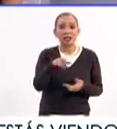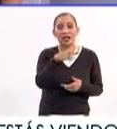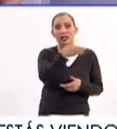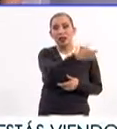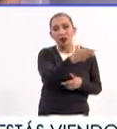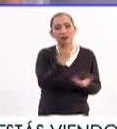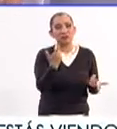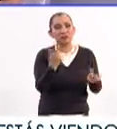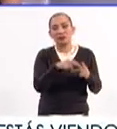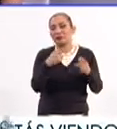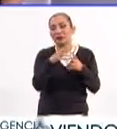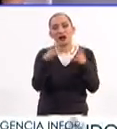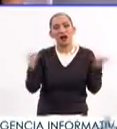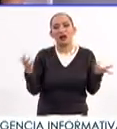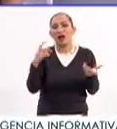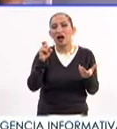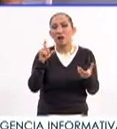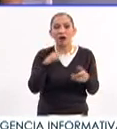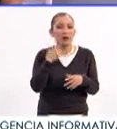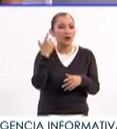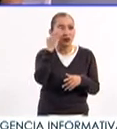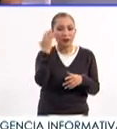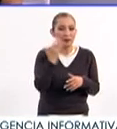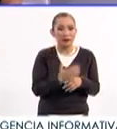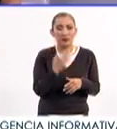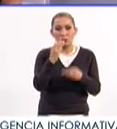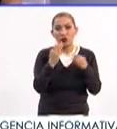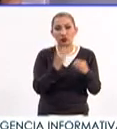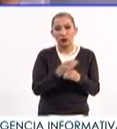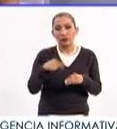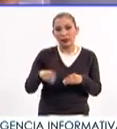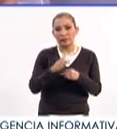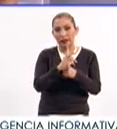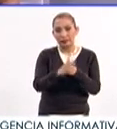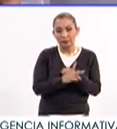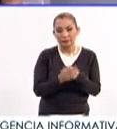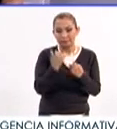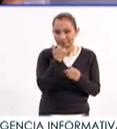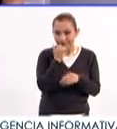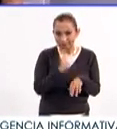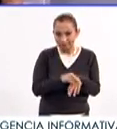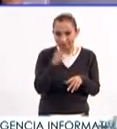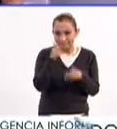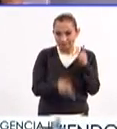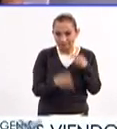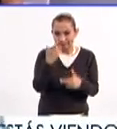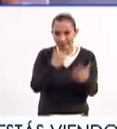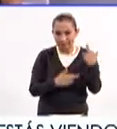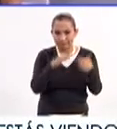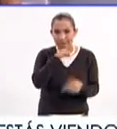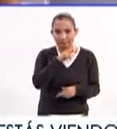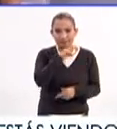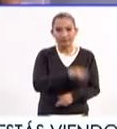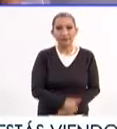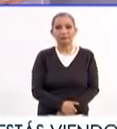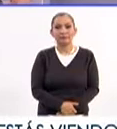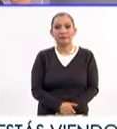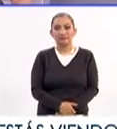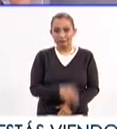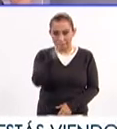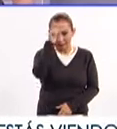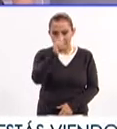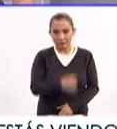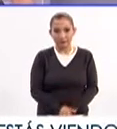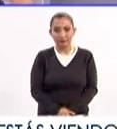los ríos y en los grandes cuerpos de agua del mundo, no solamente de nuestro país. Si nos lo permite, hacemos una pausa y volvemos enseguida. De